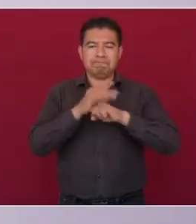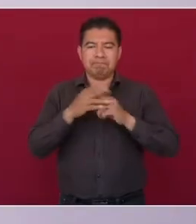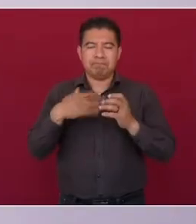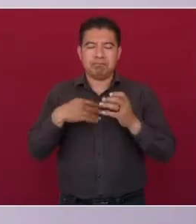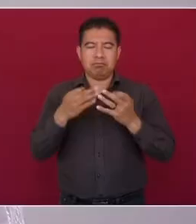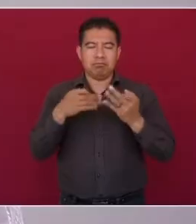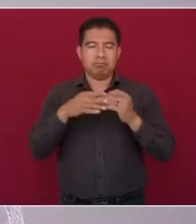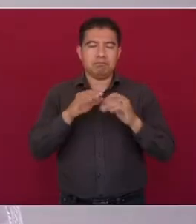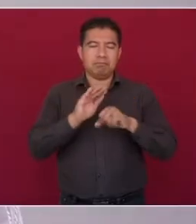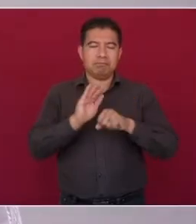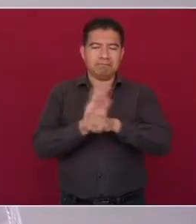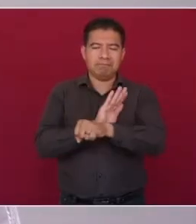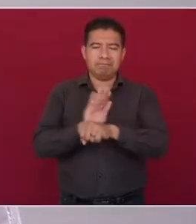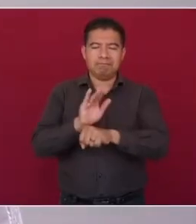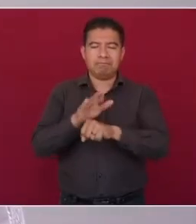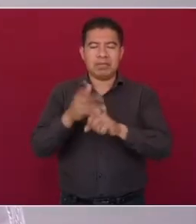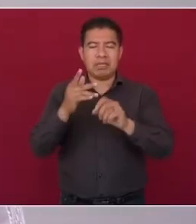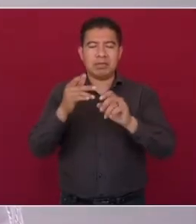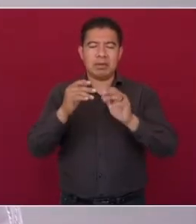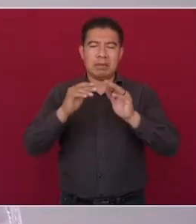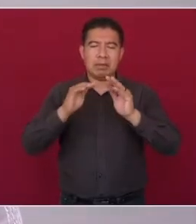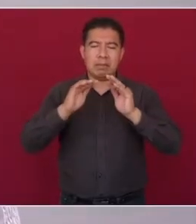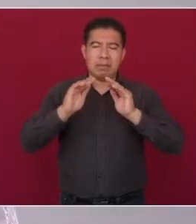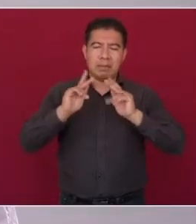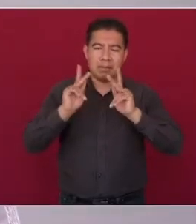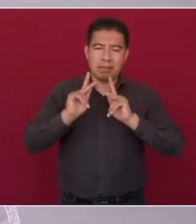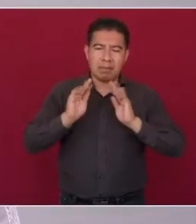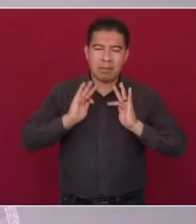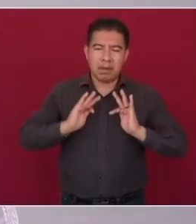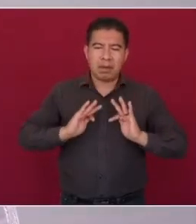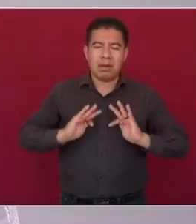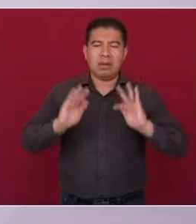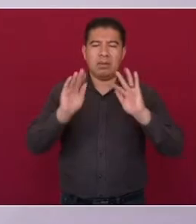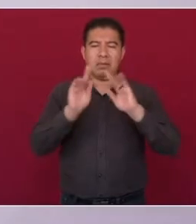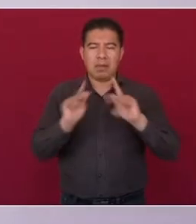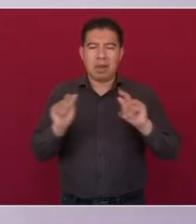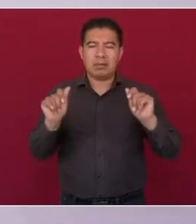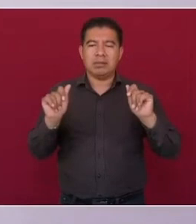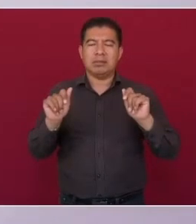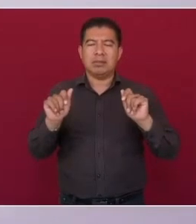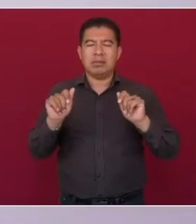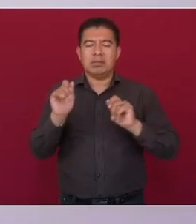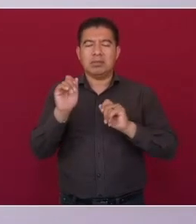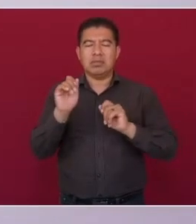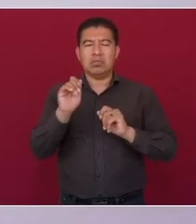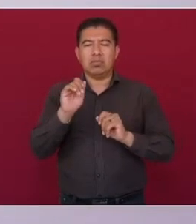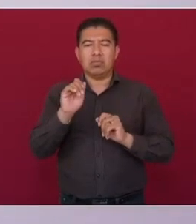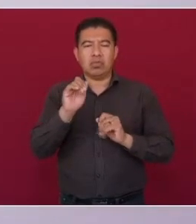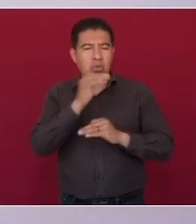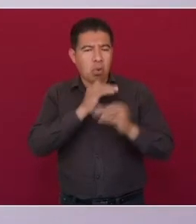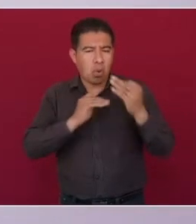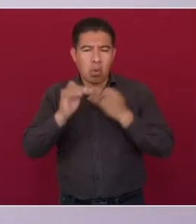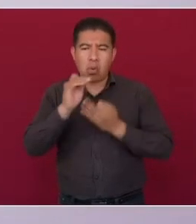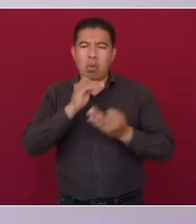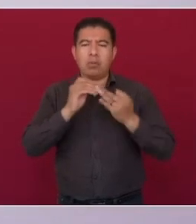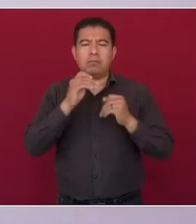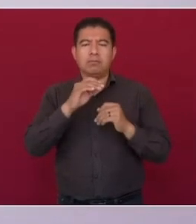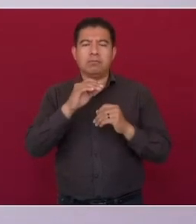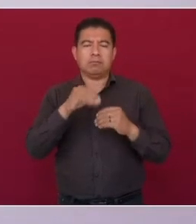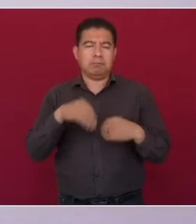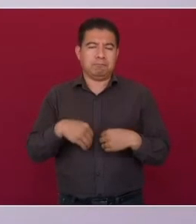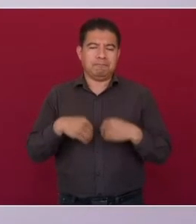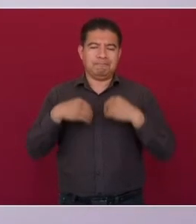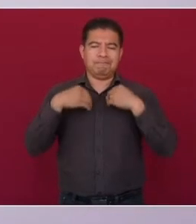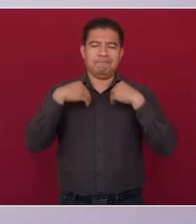hay paz, hay tranquilidad. Podemos todos vivir